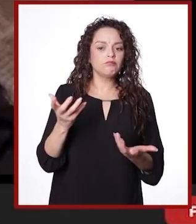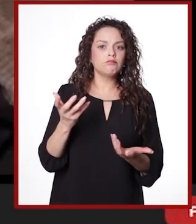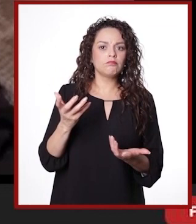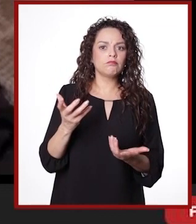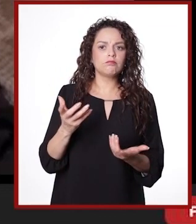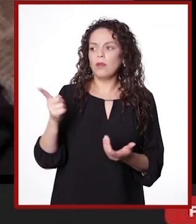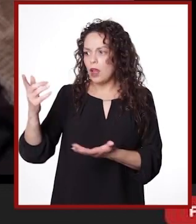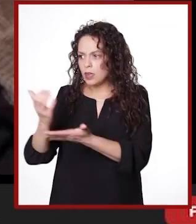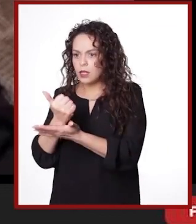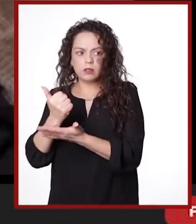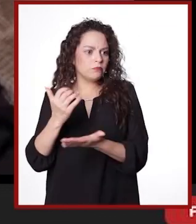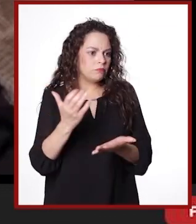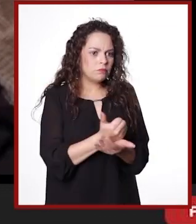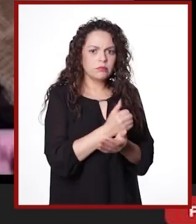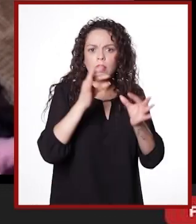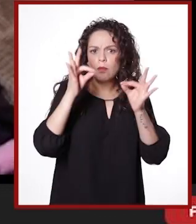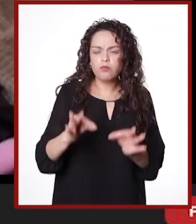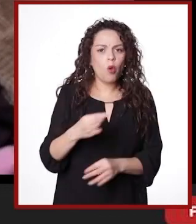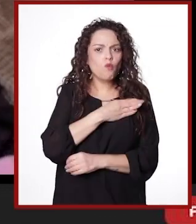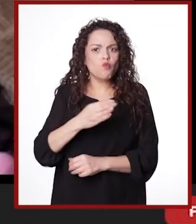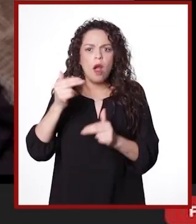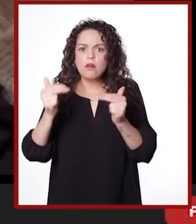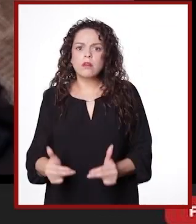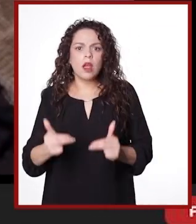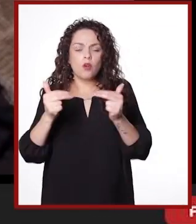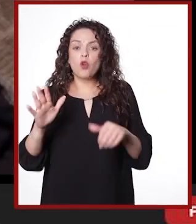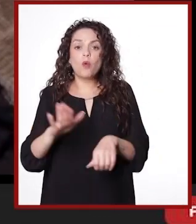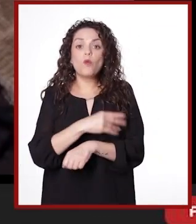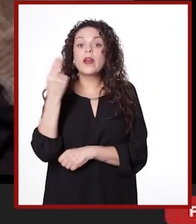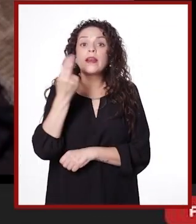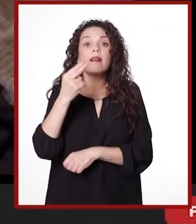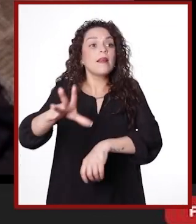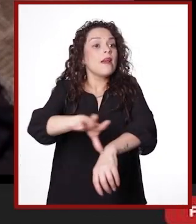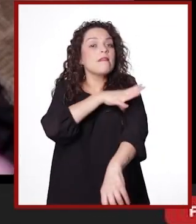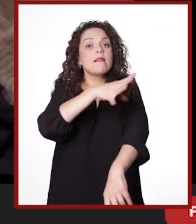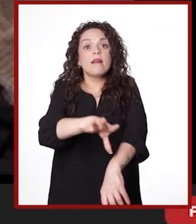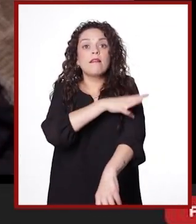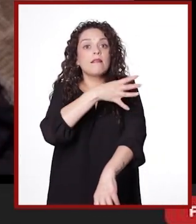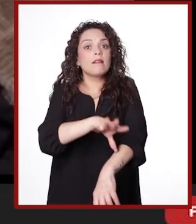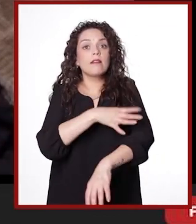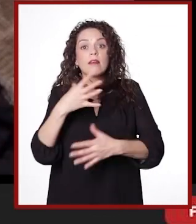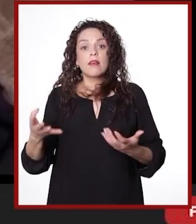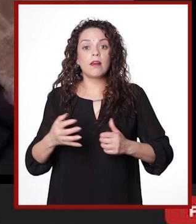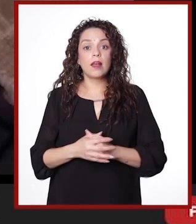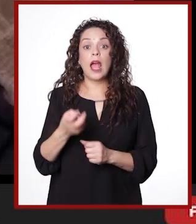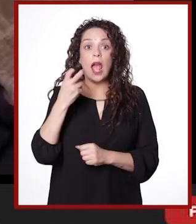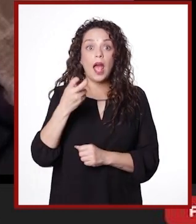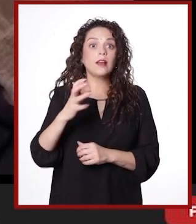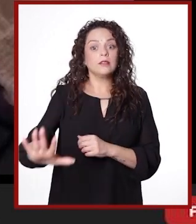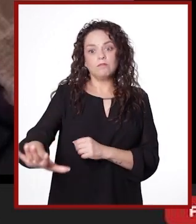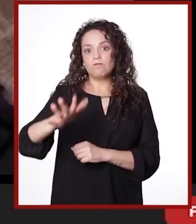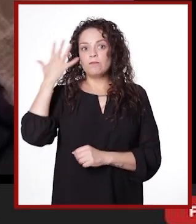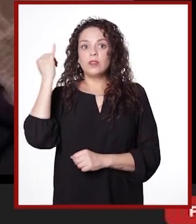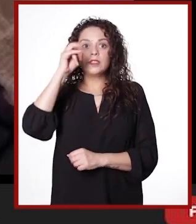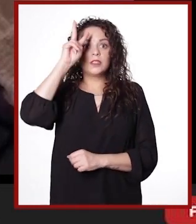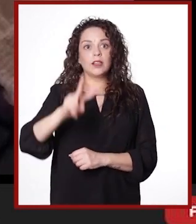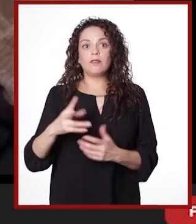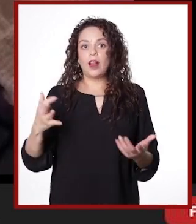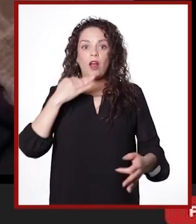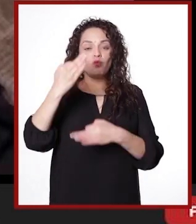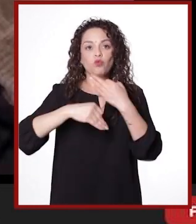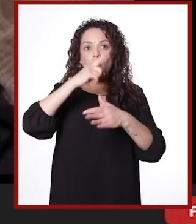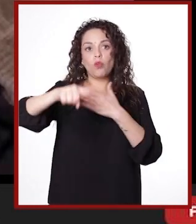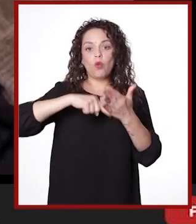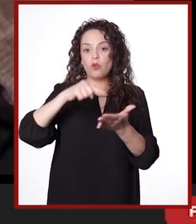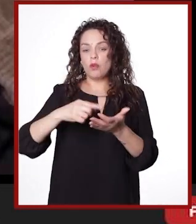un negocio muy bueno. Finalmente no podemos vivir sin energía, y eso se está acelerando bastante en todas partes.